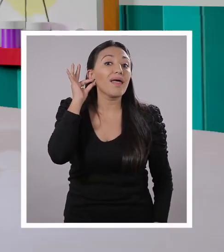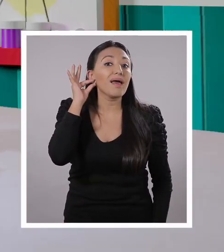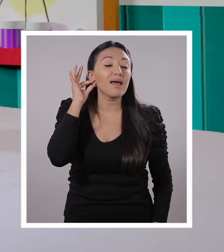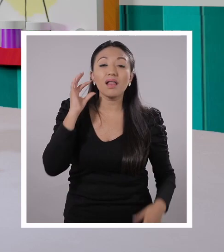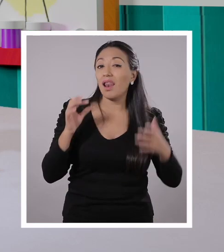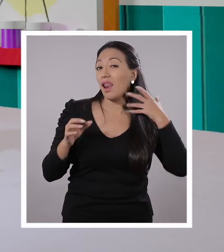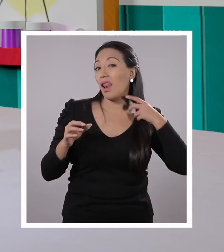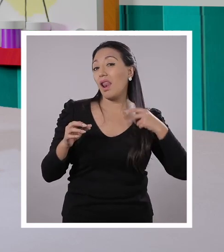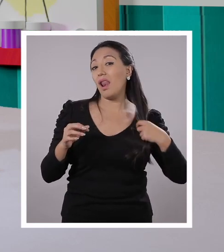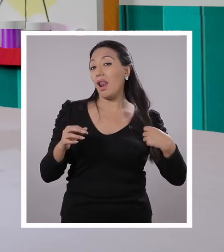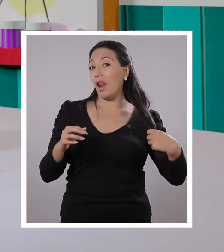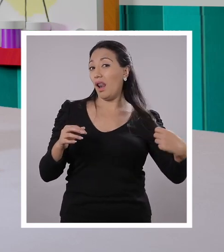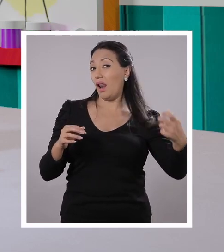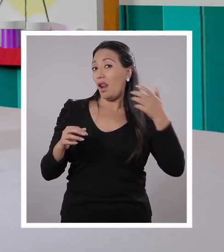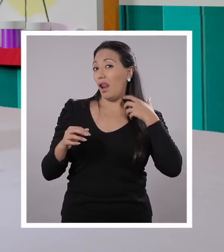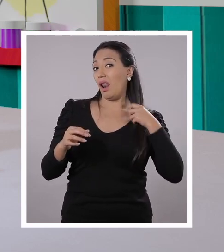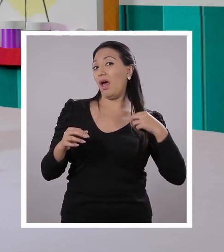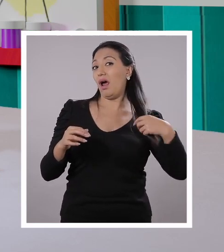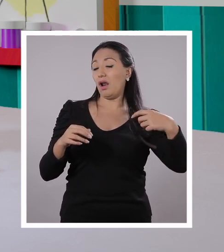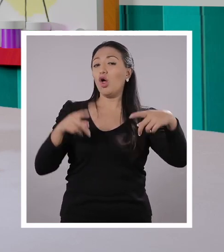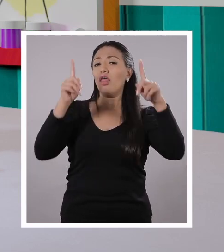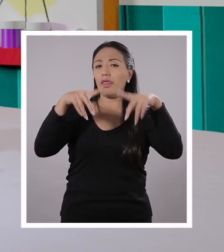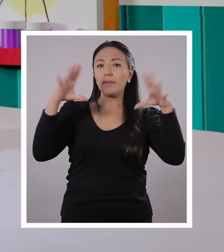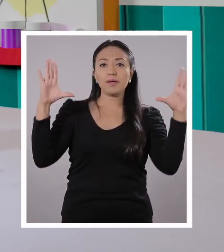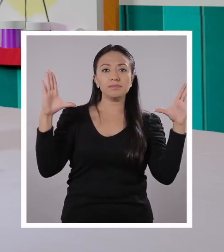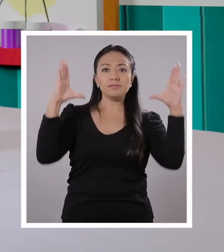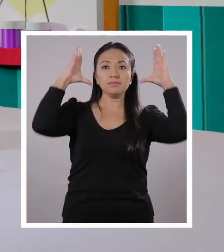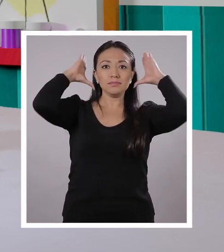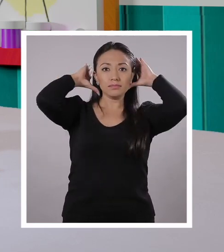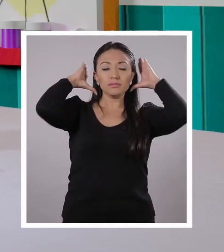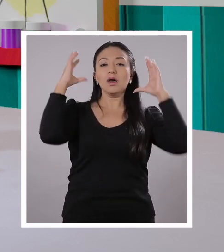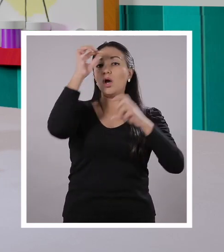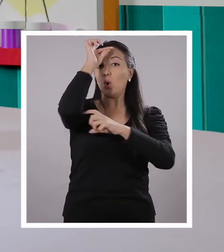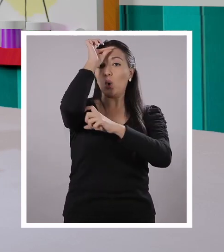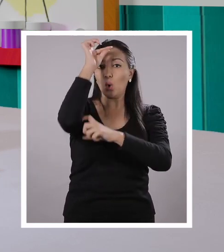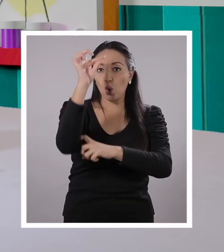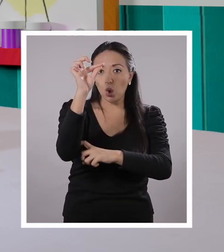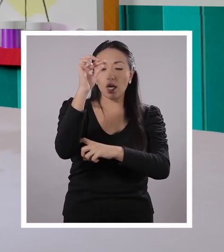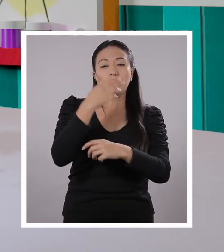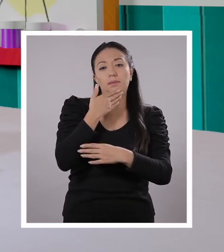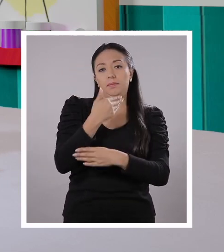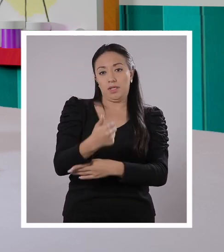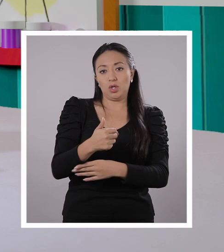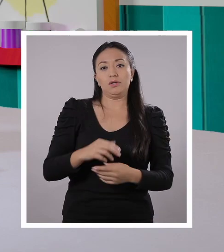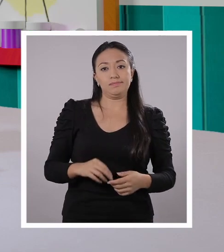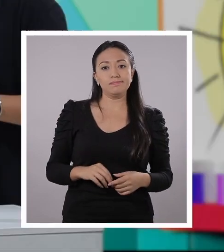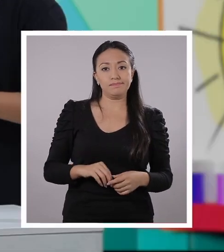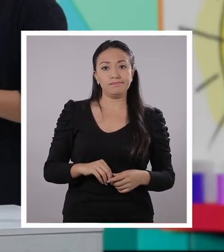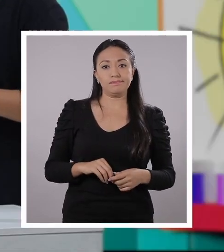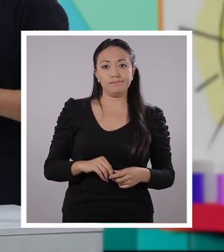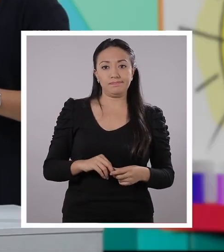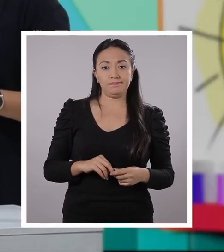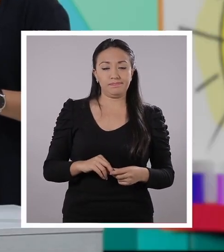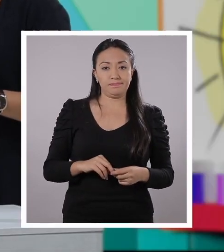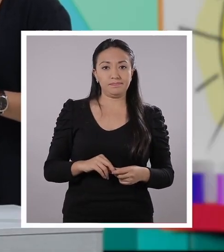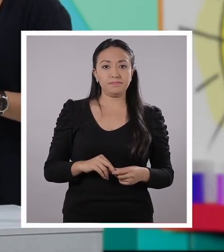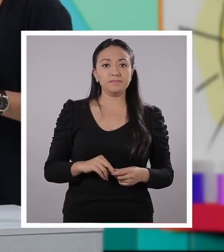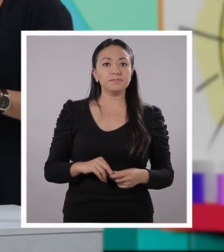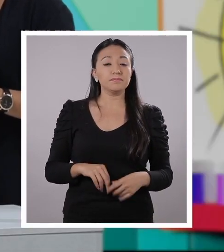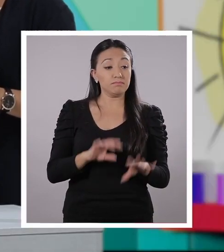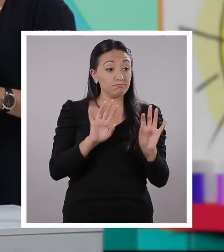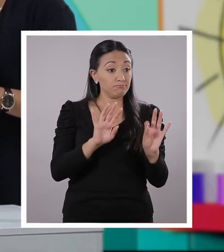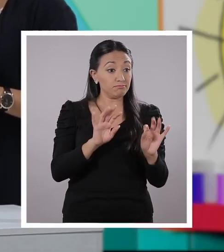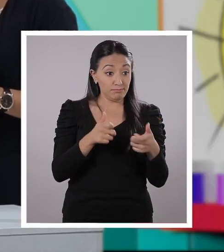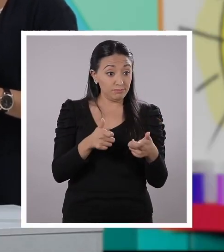las mujeres que tenemos cabello largo, es importante recogernos y podemos usar una gorra para mayor seguridad. Muy